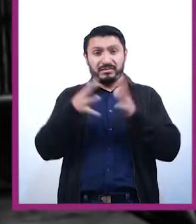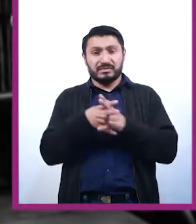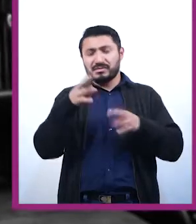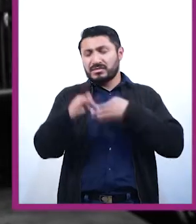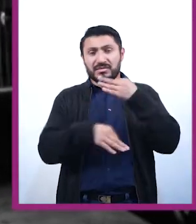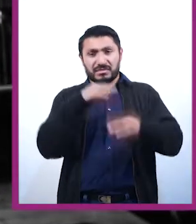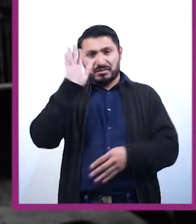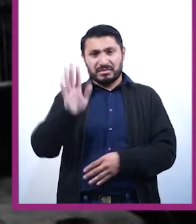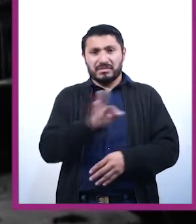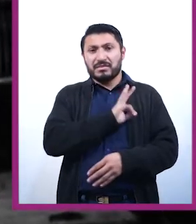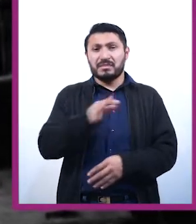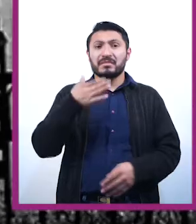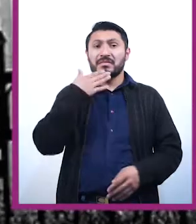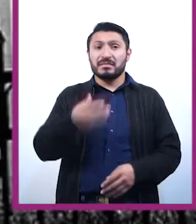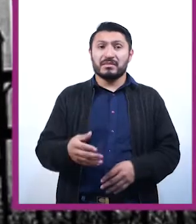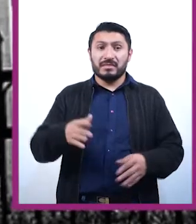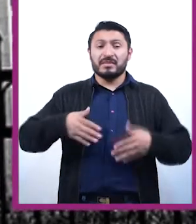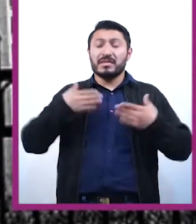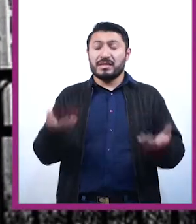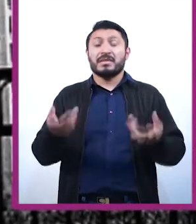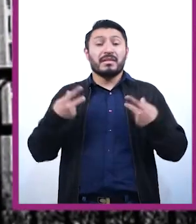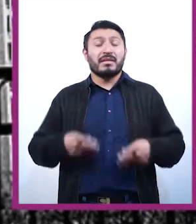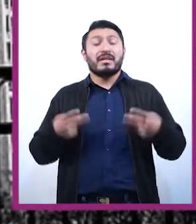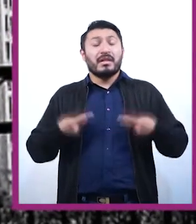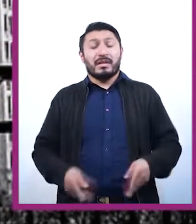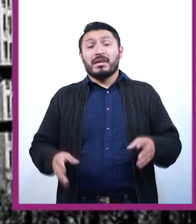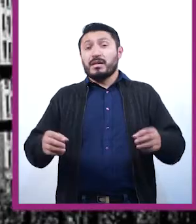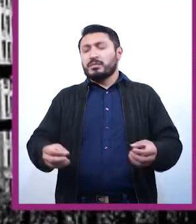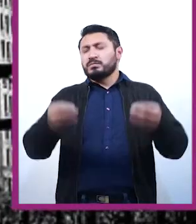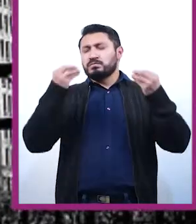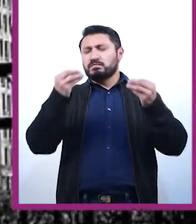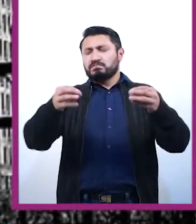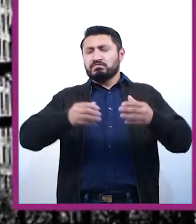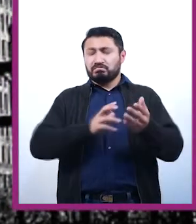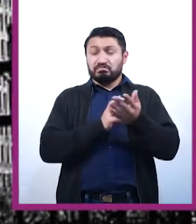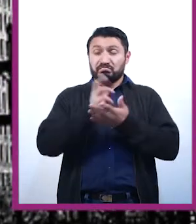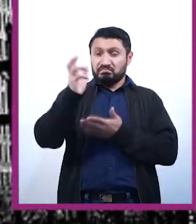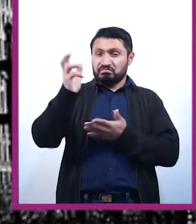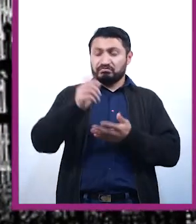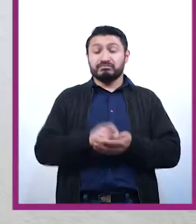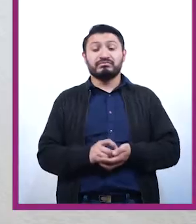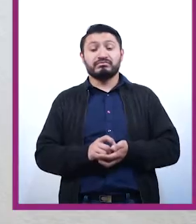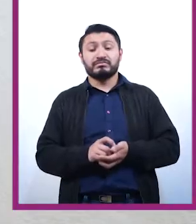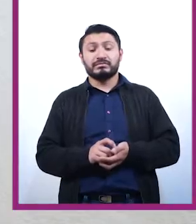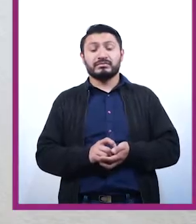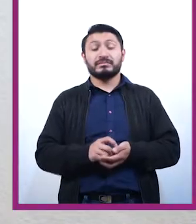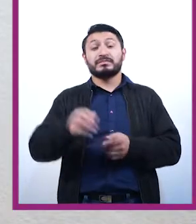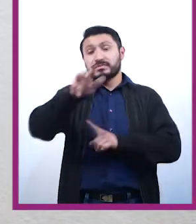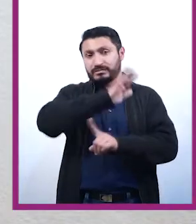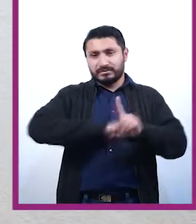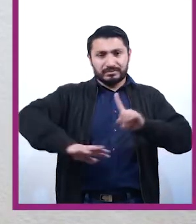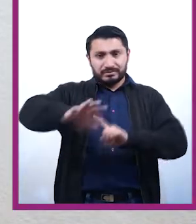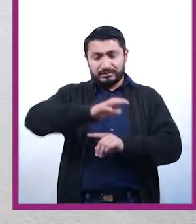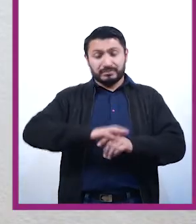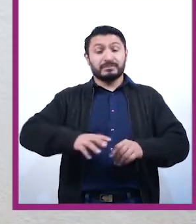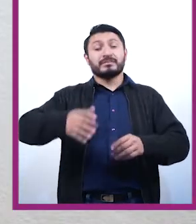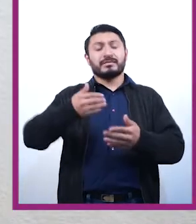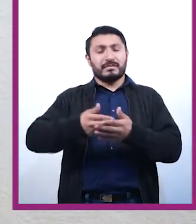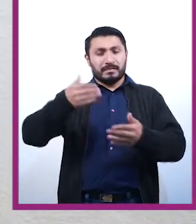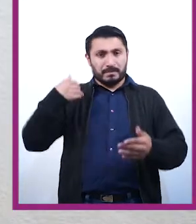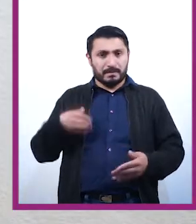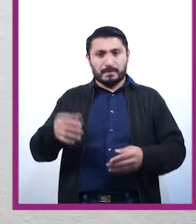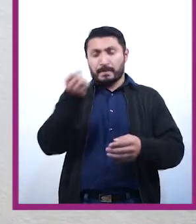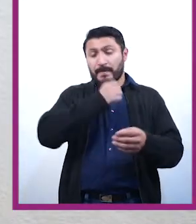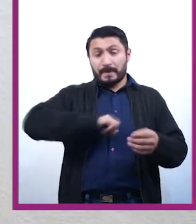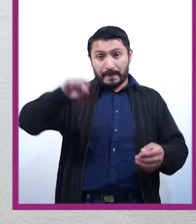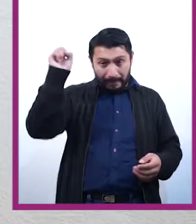guerra, todo parece posible. La confianza de los consumidores es extraordinariamente elevada. En este contexto, y con el